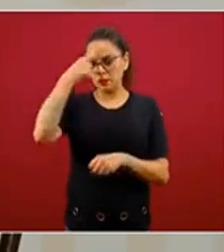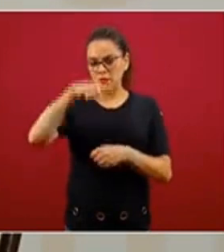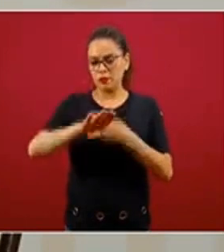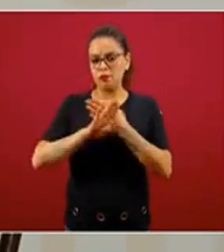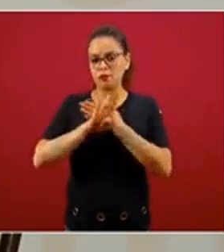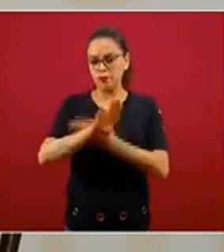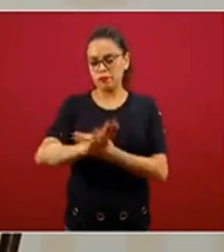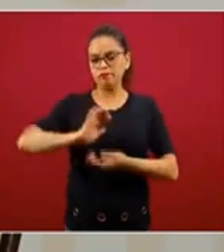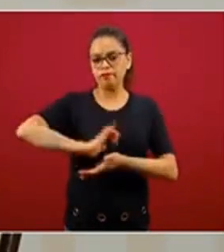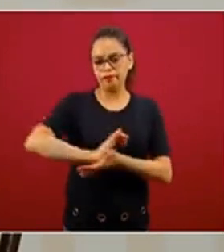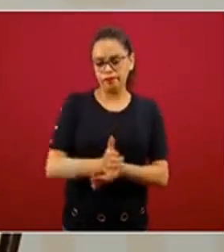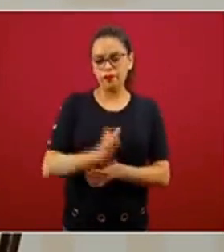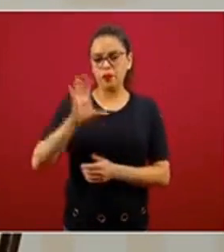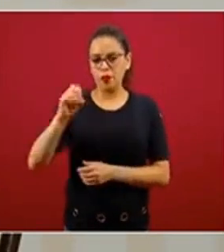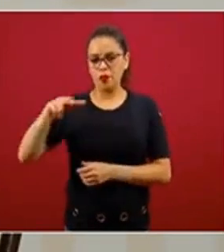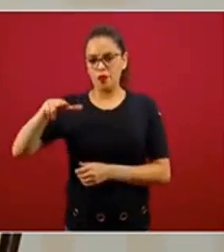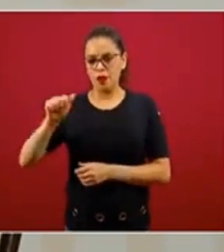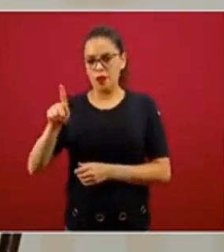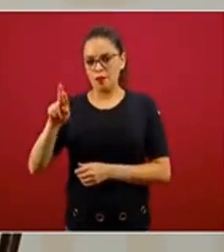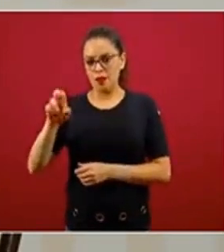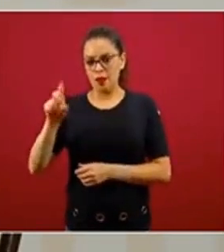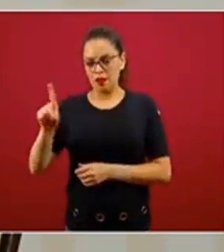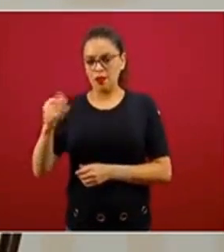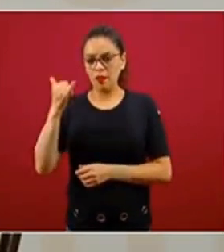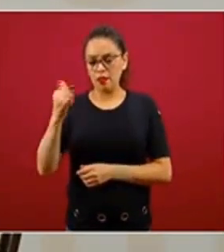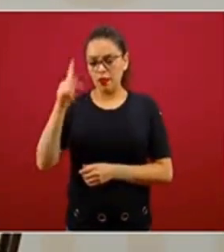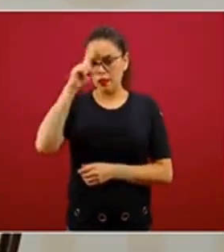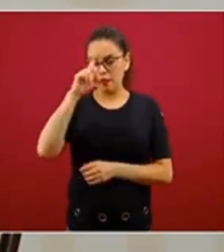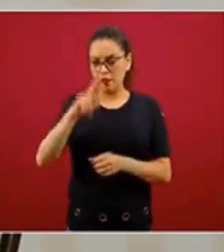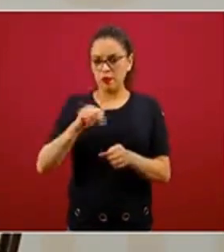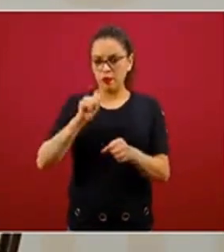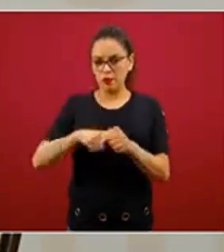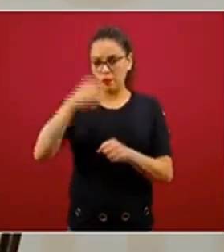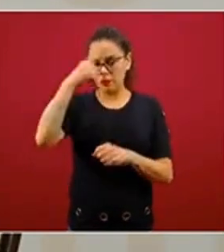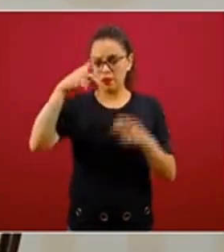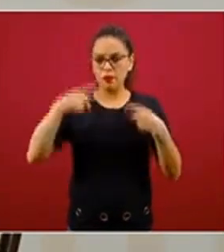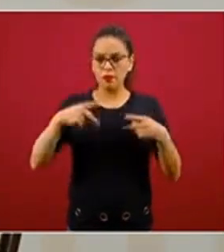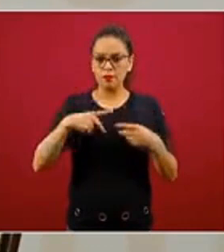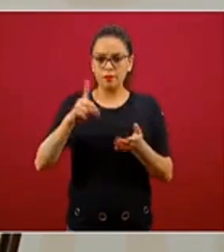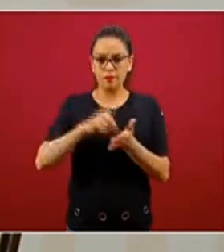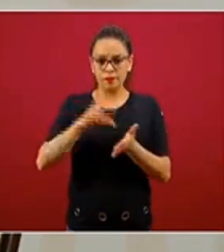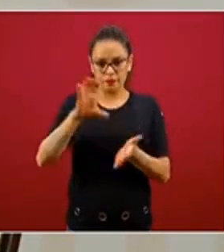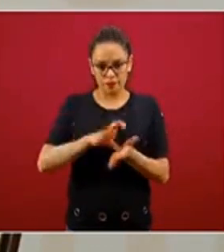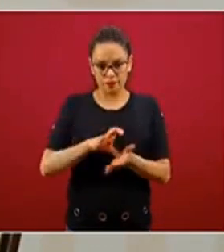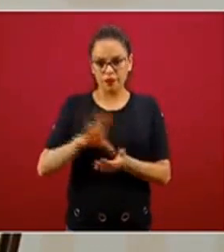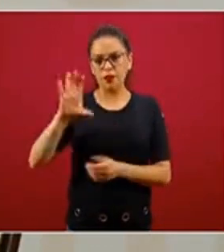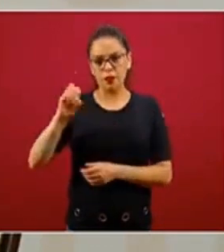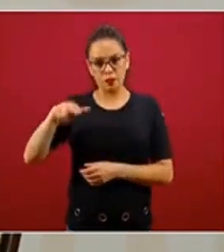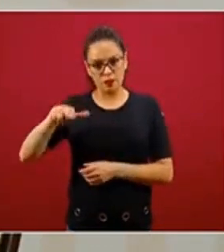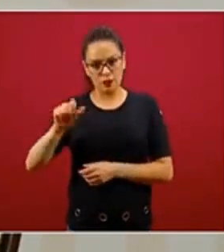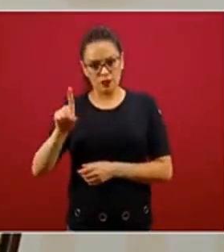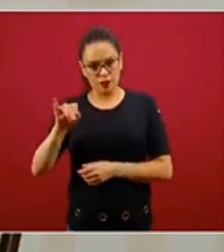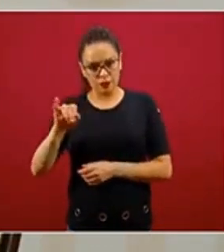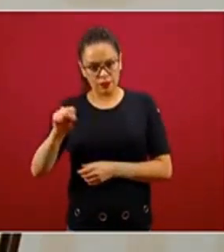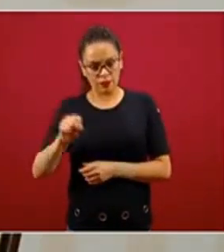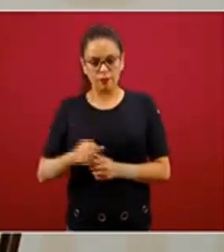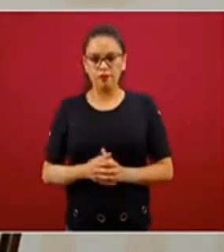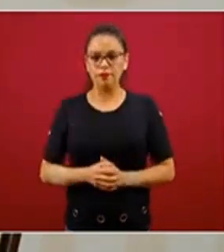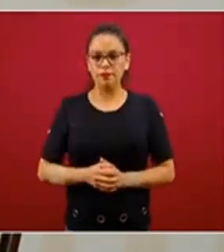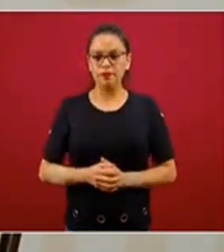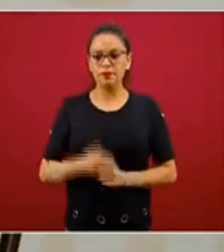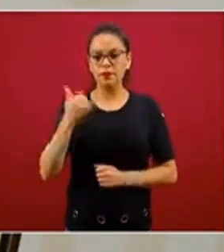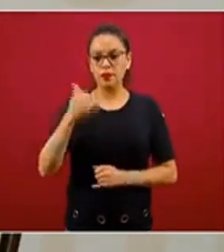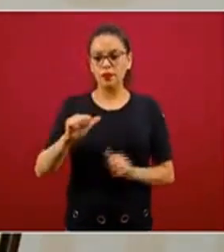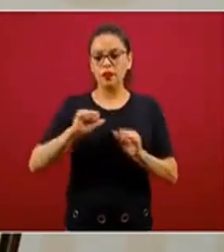CONAPRED, y el Consejo Nacional para las Personas con Discapacidad, CONADIS, y el apoyo de la